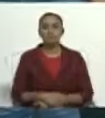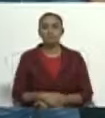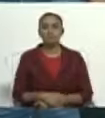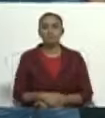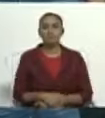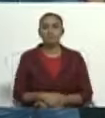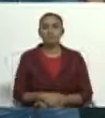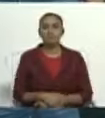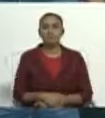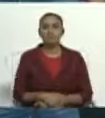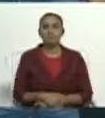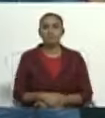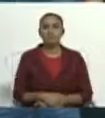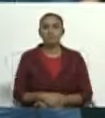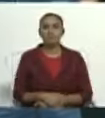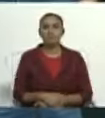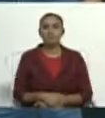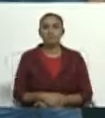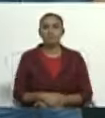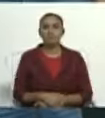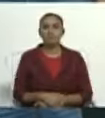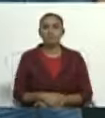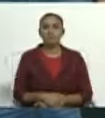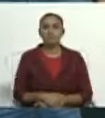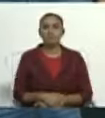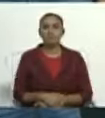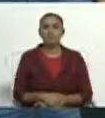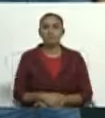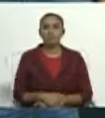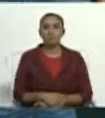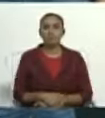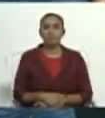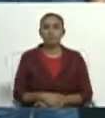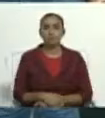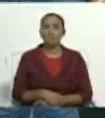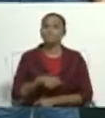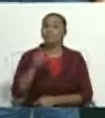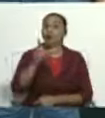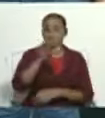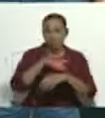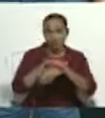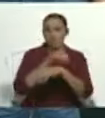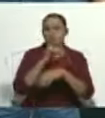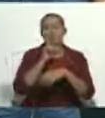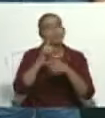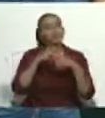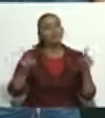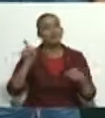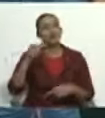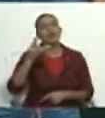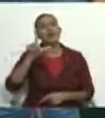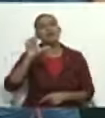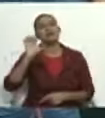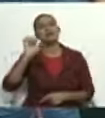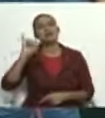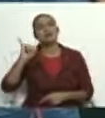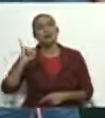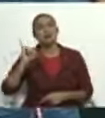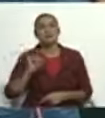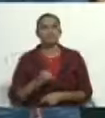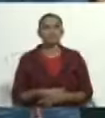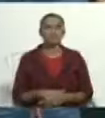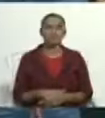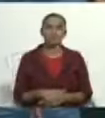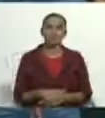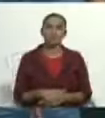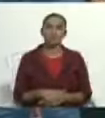A Gley, me dijeron Andrés. A Gley, ¿es qué, pues? A Gley. Andrés es él.